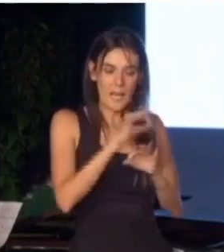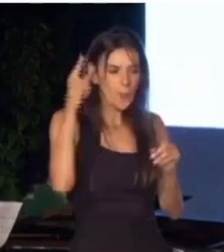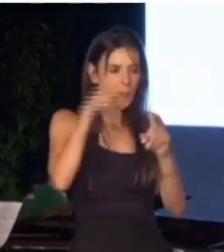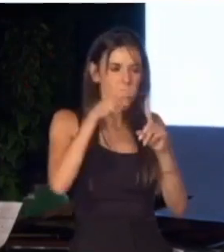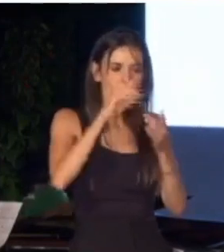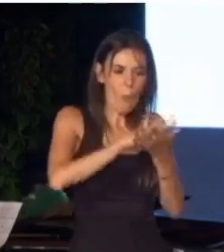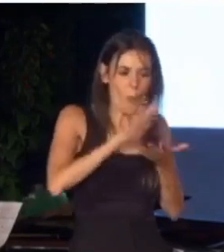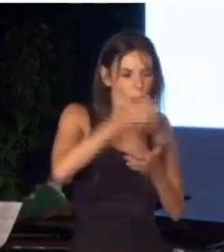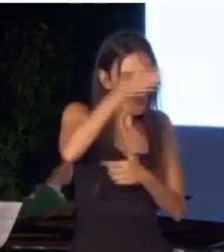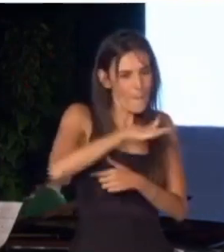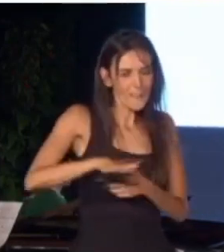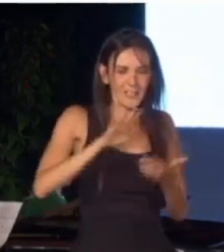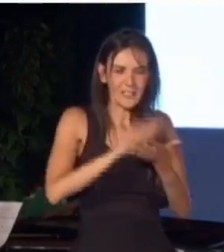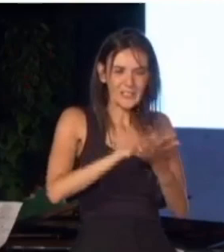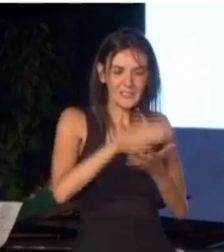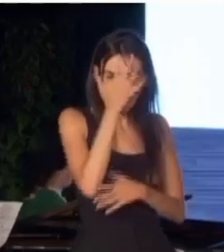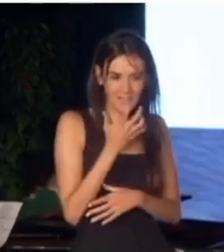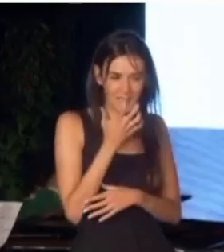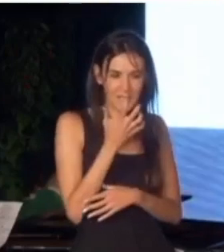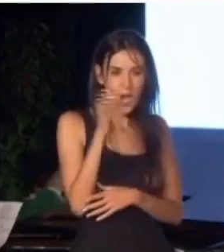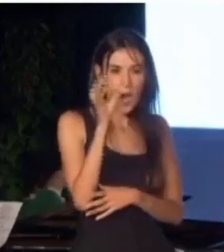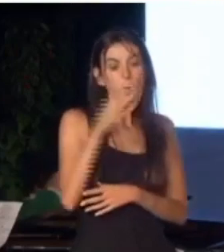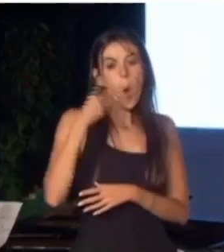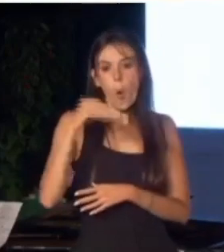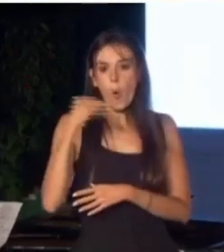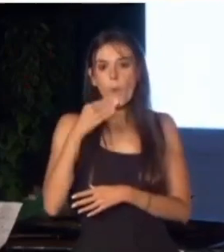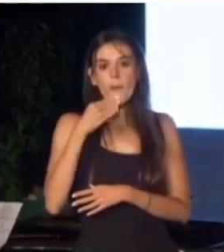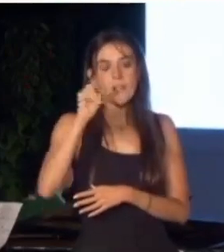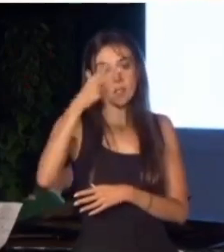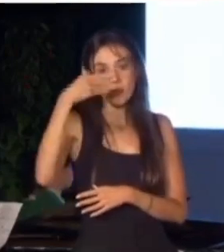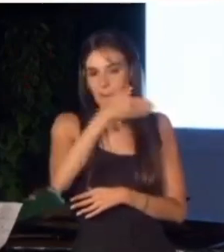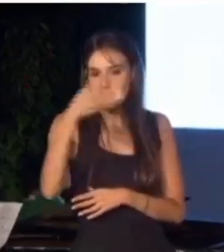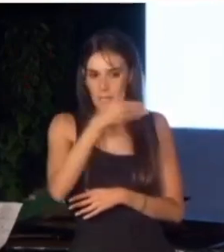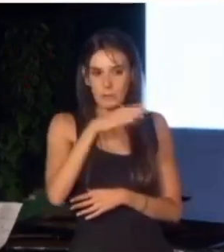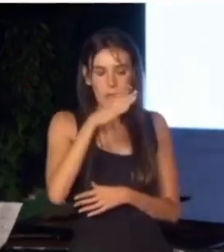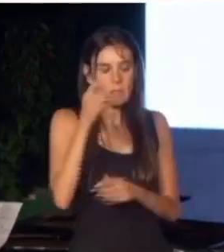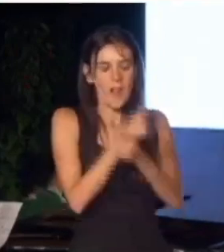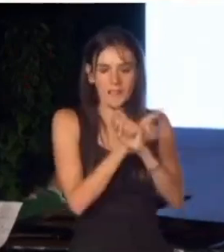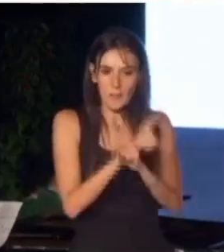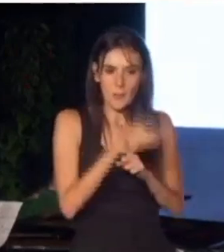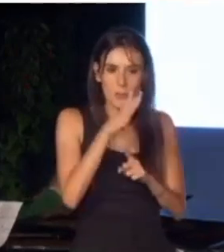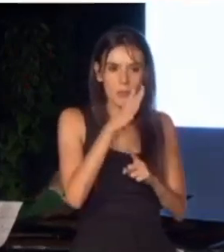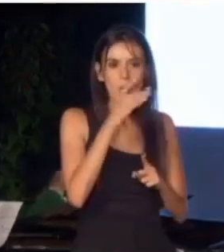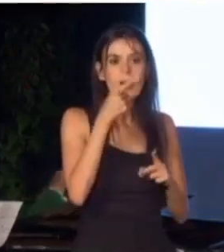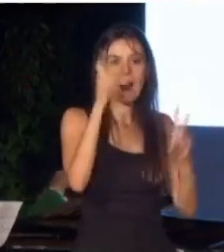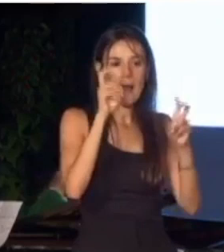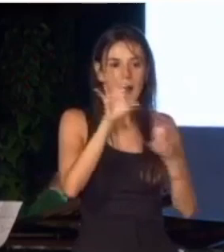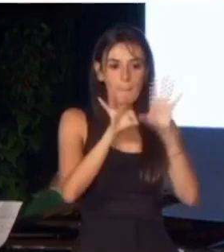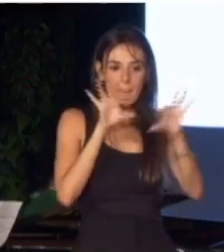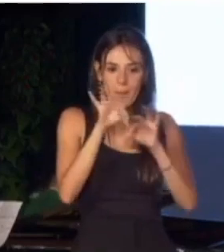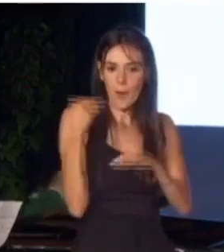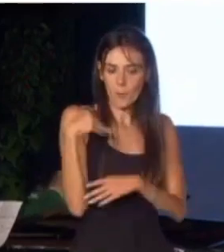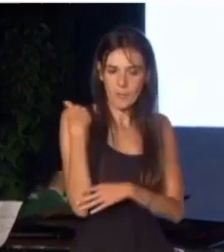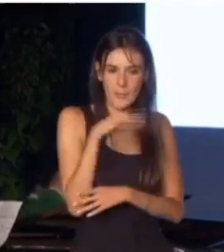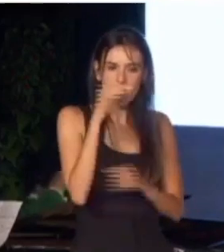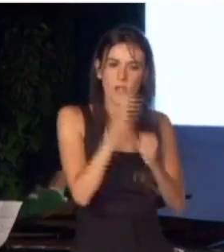un pequeño de infantil cuando está triste o a un joven de segundo de bachillerato que inquieto se presenta a la PEBAU. Nuestra